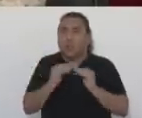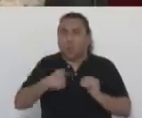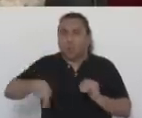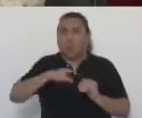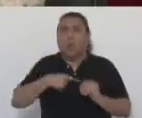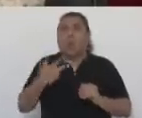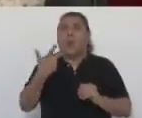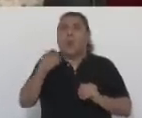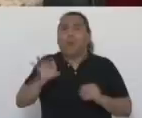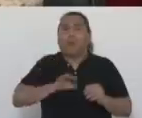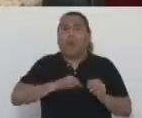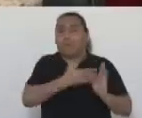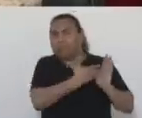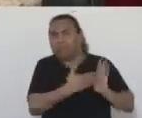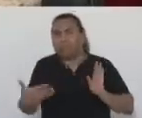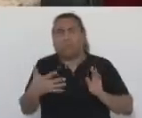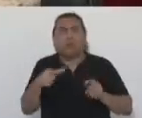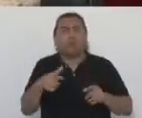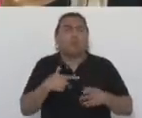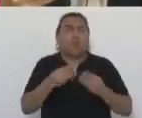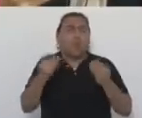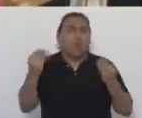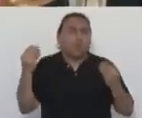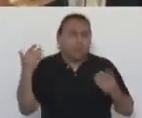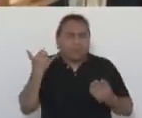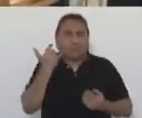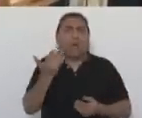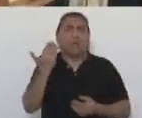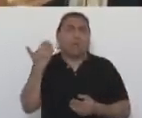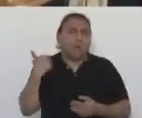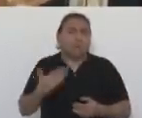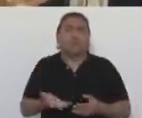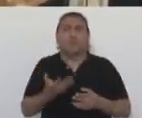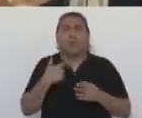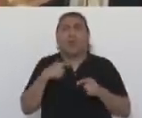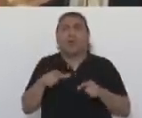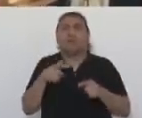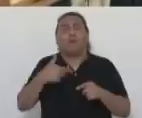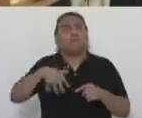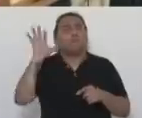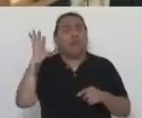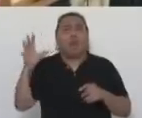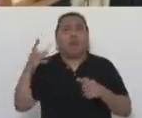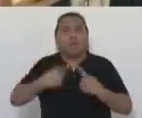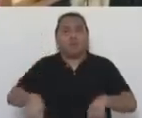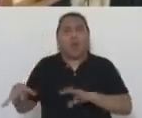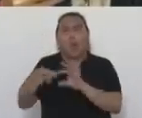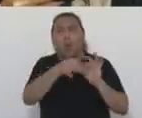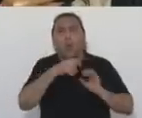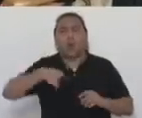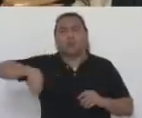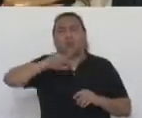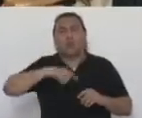me ha pasado infinidad de veces. Créanme que es mucho más lo que nos une que lo que nos divide, solo se requiere